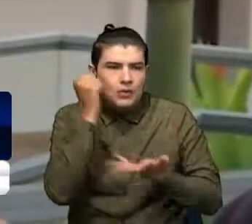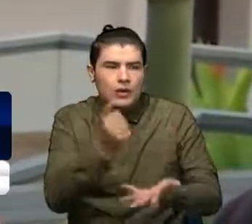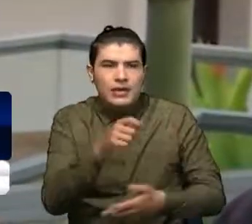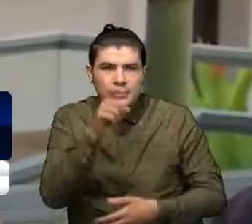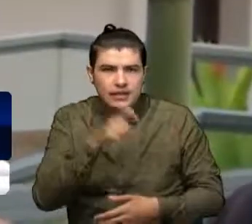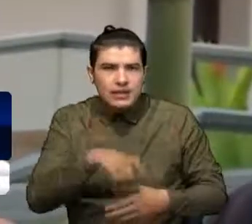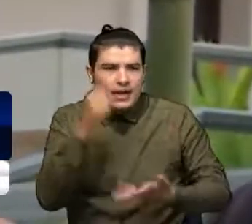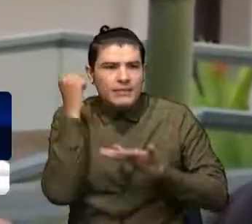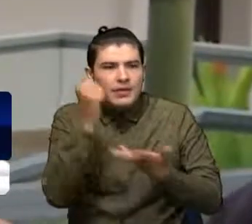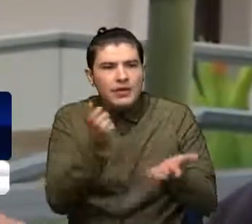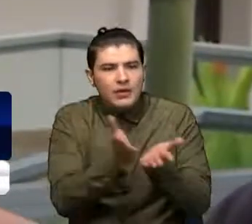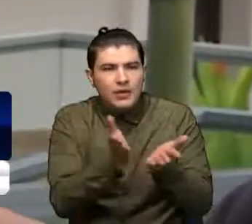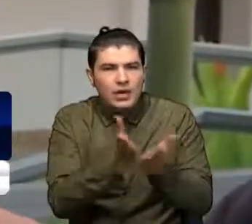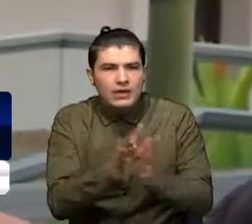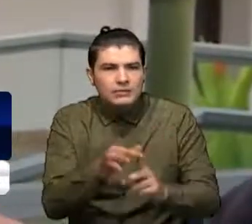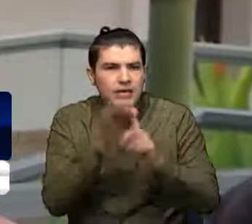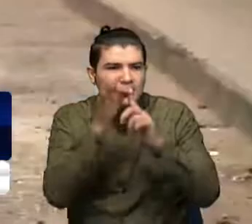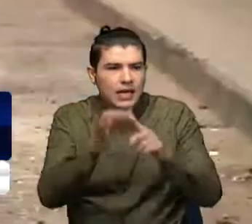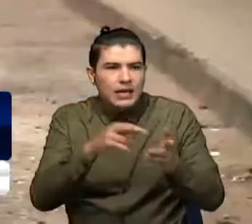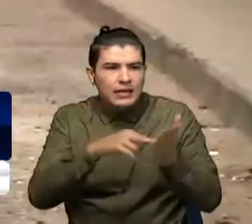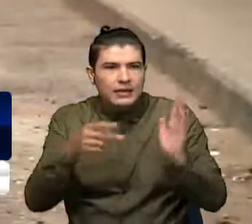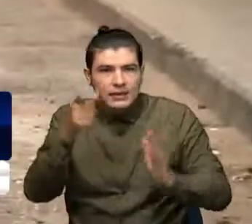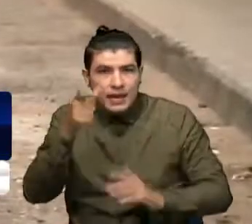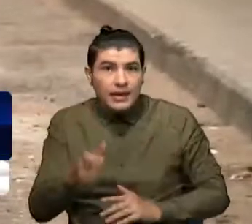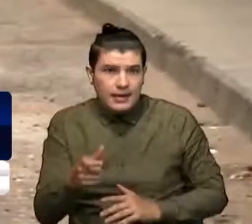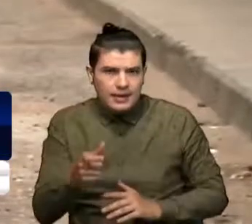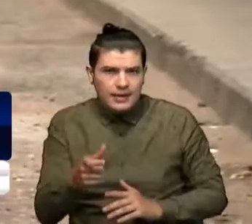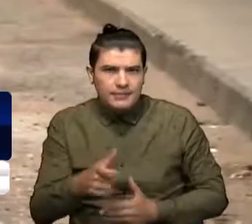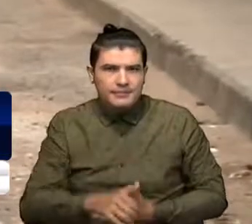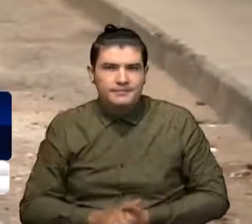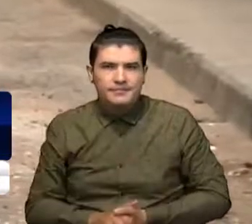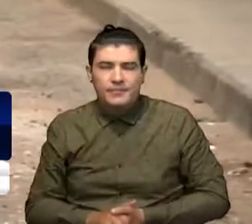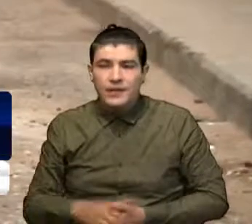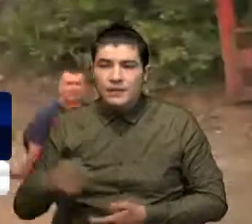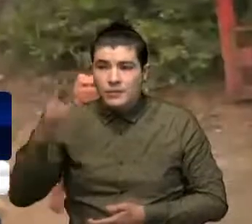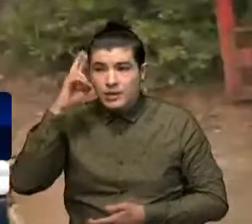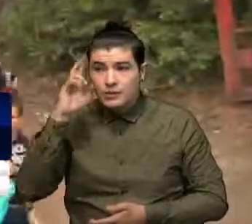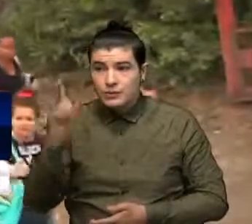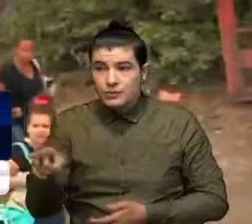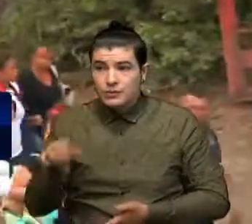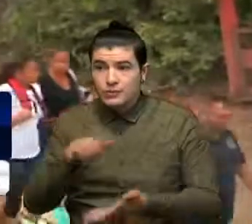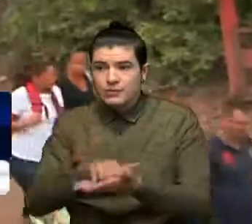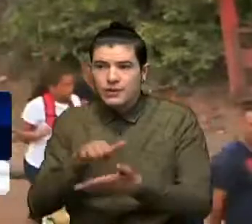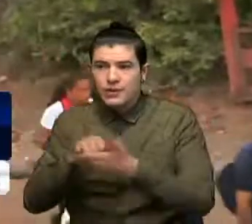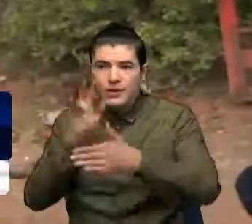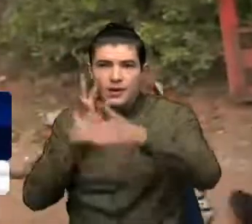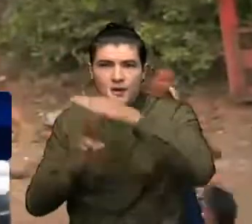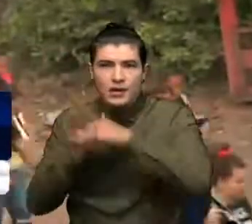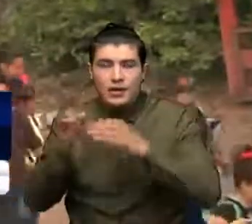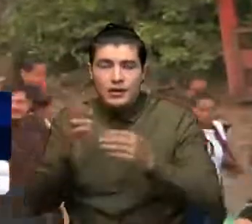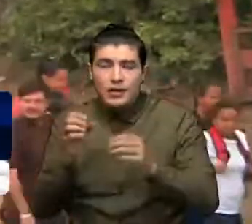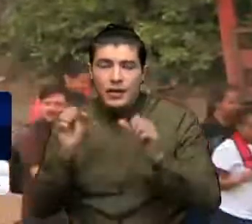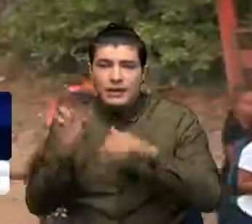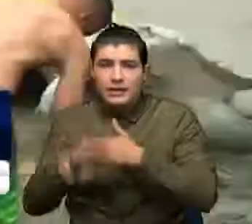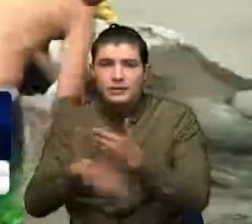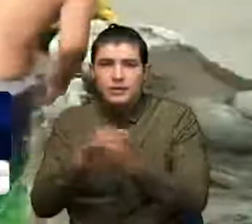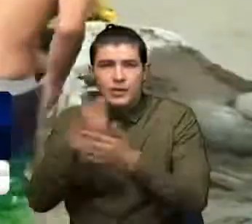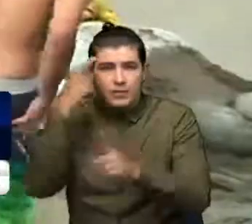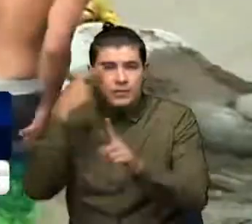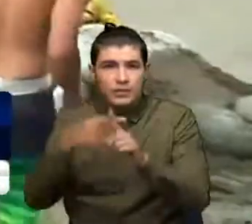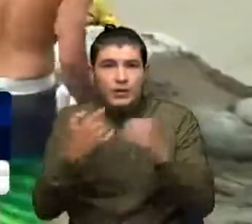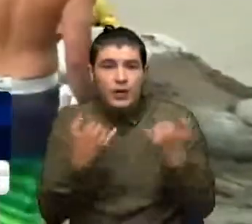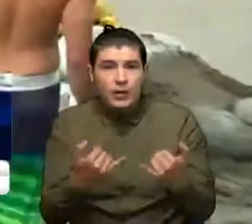educación especialmente en la educación técnica se espera que esas proyecciones se den ante la fuerte situación que viven los sectores